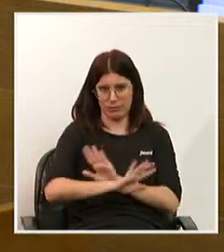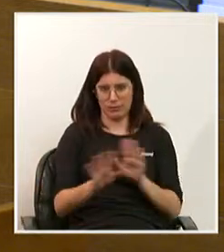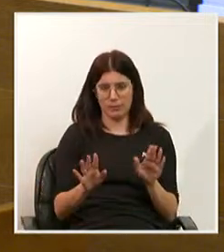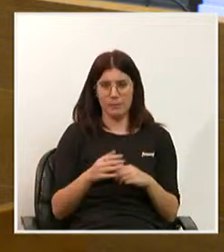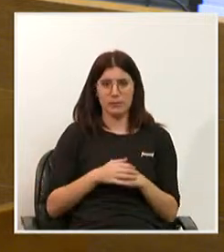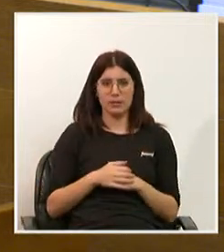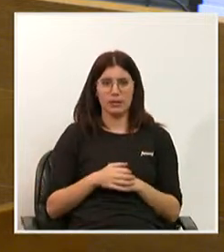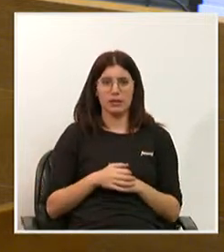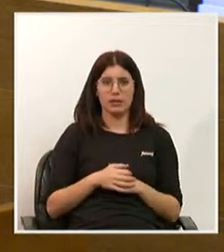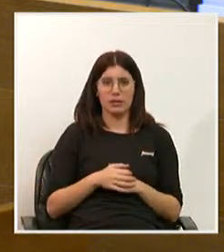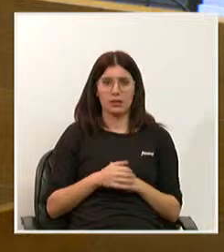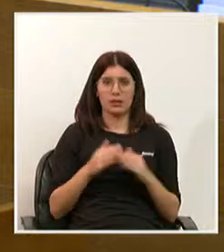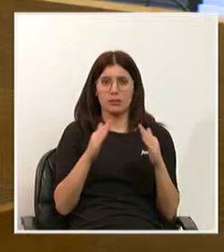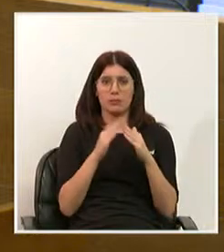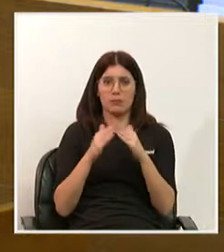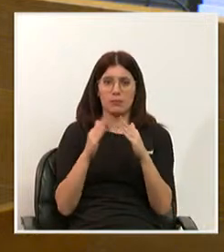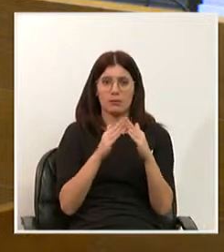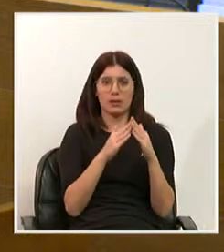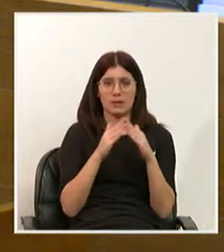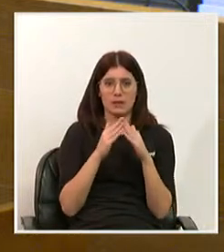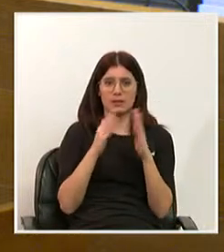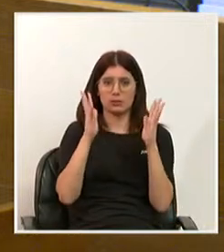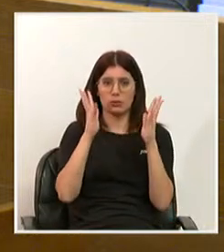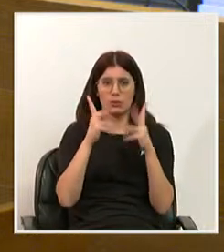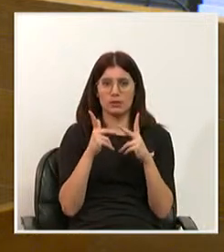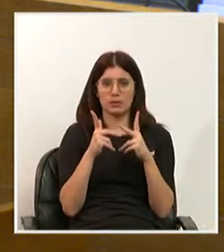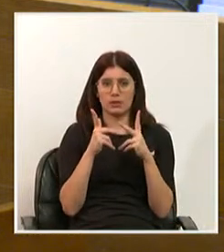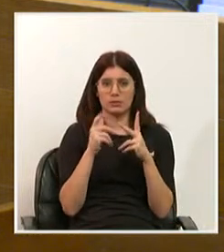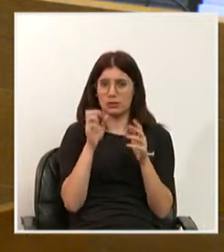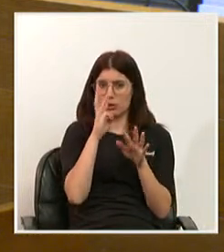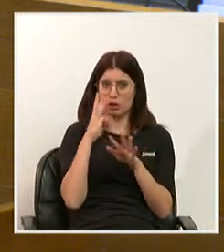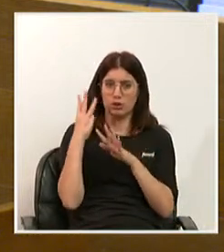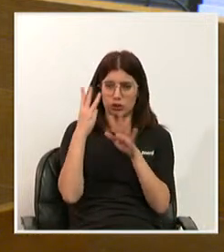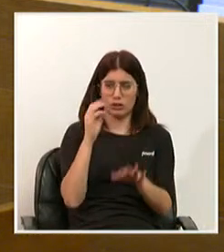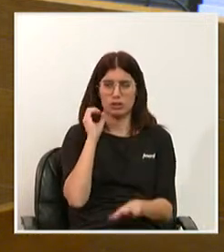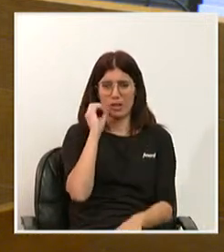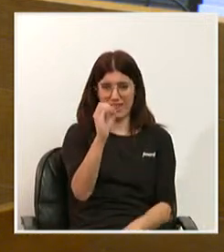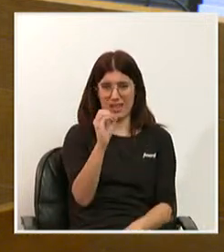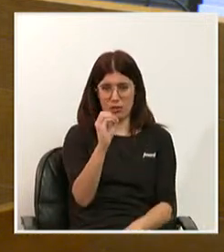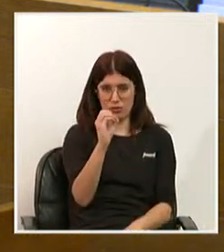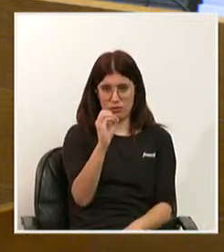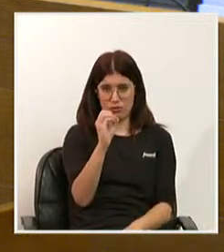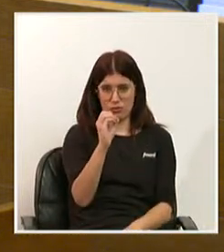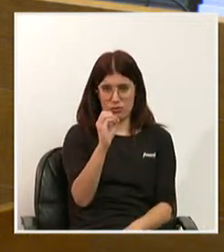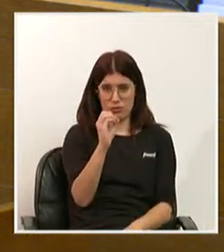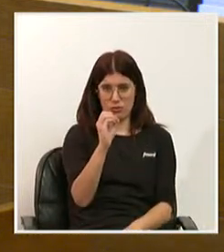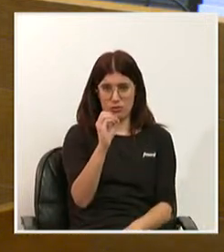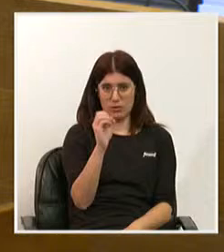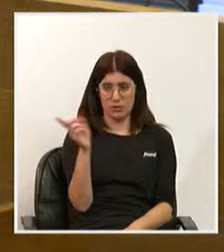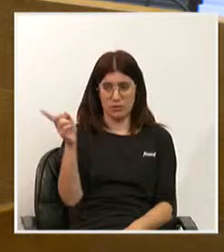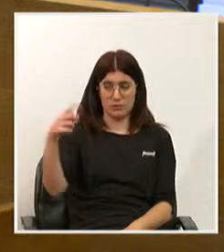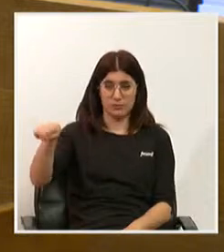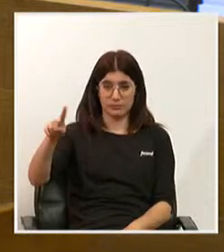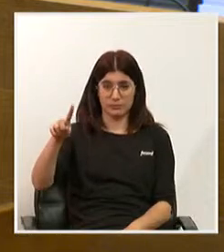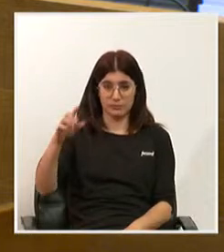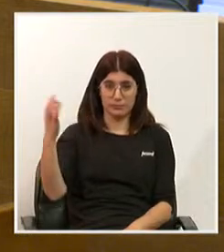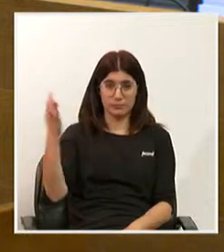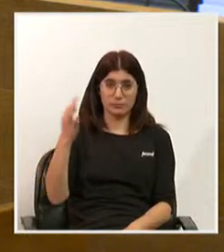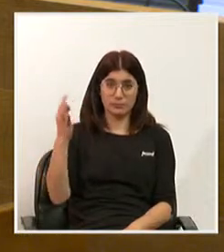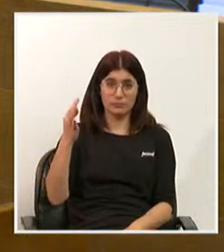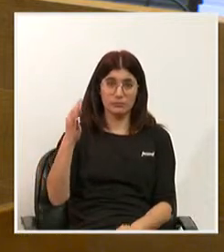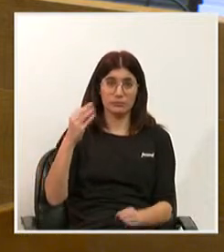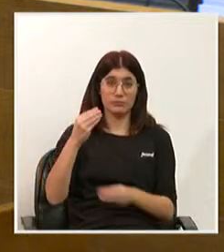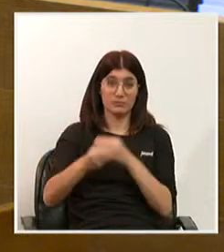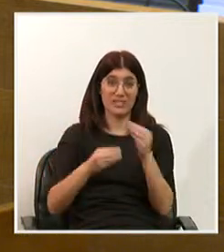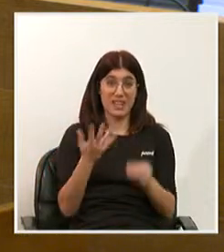viviendas ha comentado han hecho ustedes Durante los últimos 8 años cero cero tendrían que se supone que deberían haber hecho unas